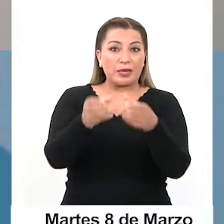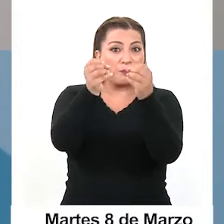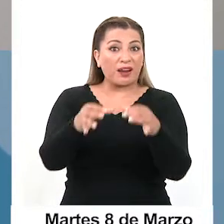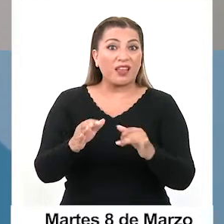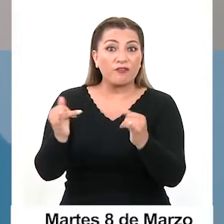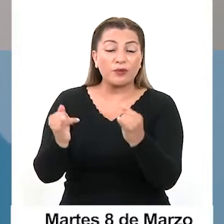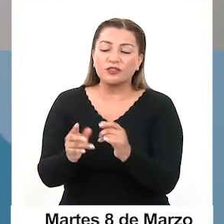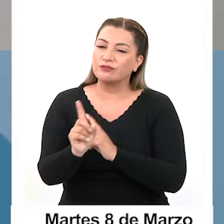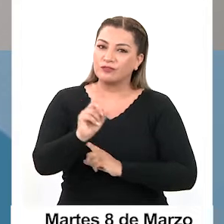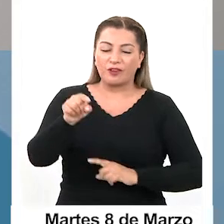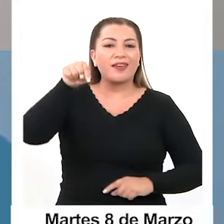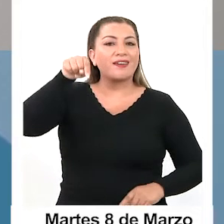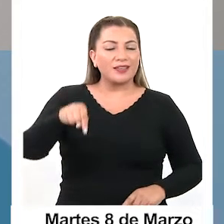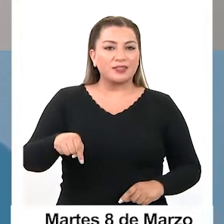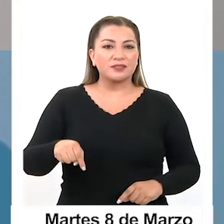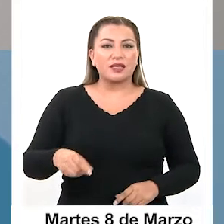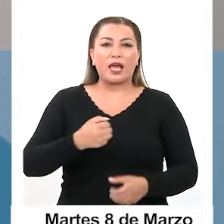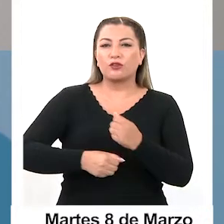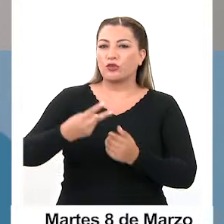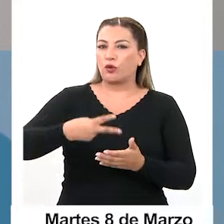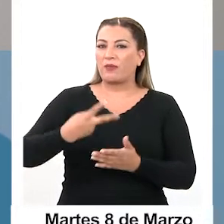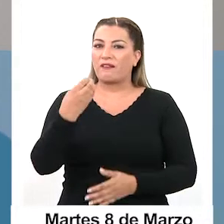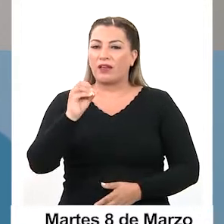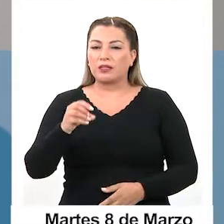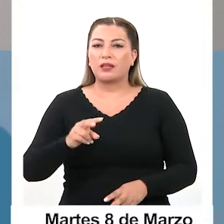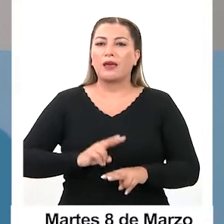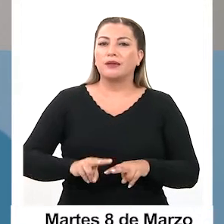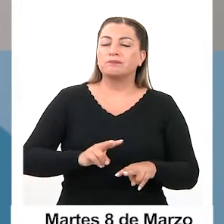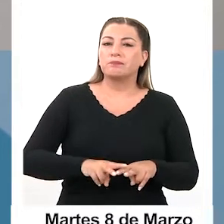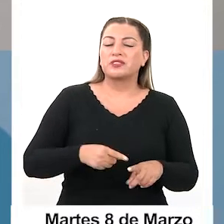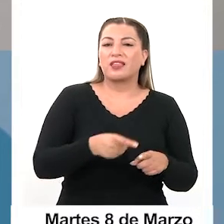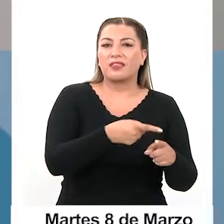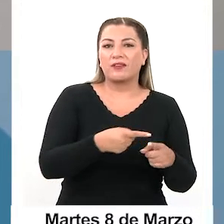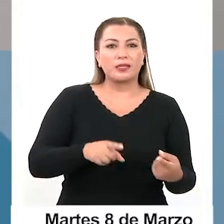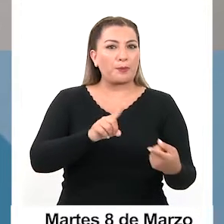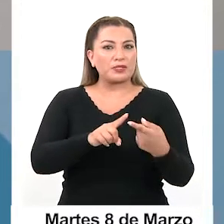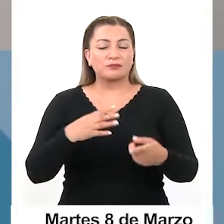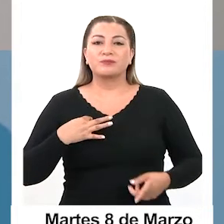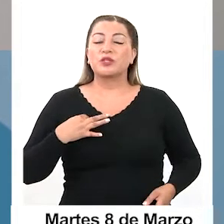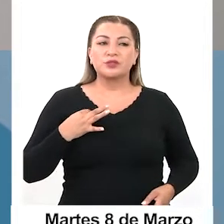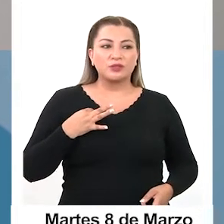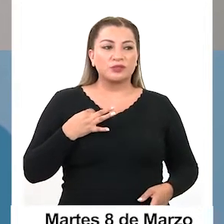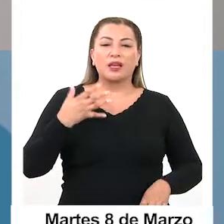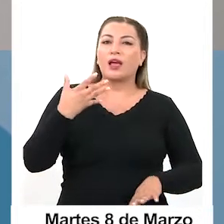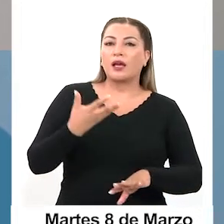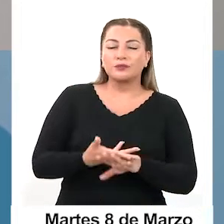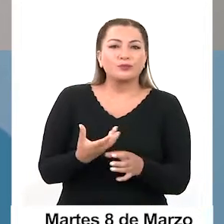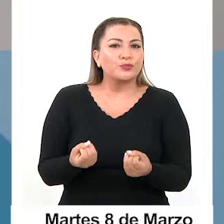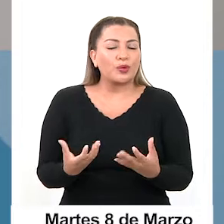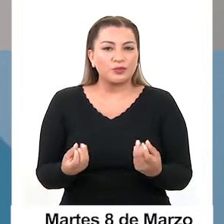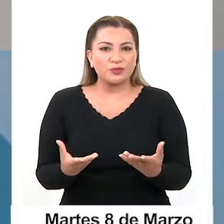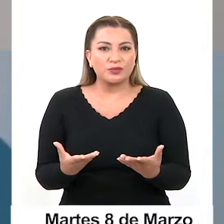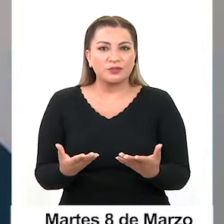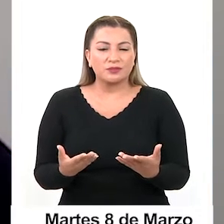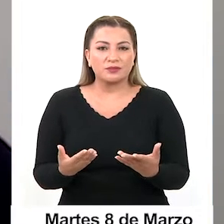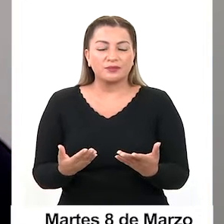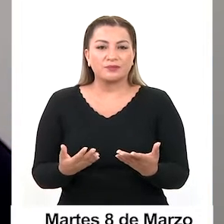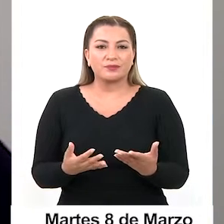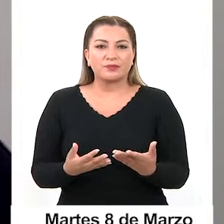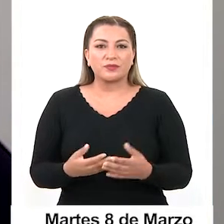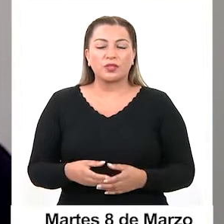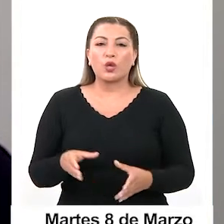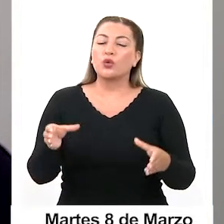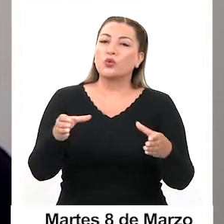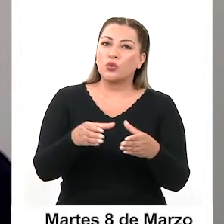esa información. Así que desde el 2020 hemos hecho muchas instancias de participación ciudadana, tenemos muchos, en el fondo Zoom, donde la